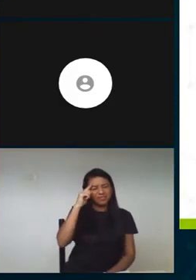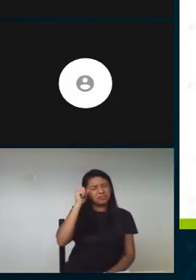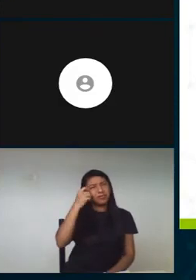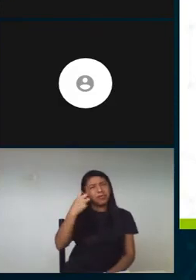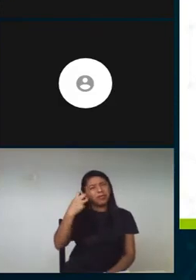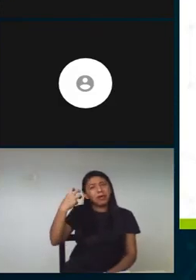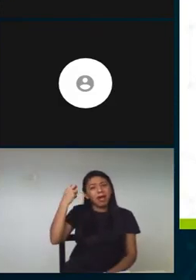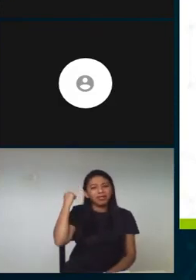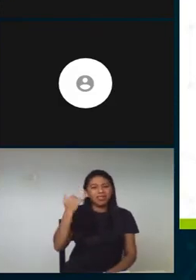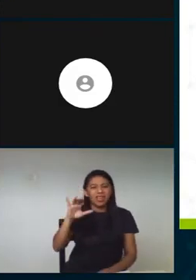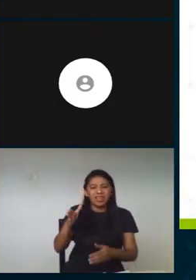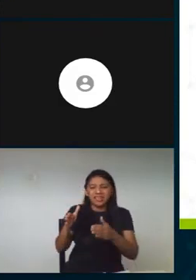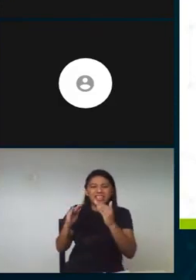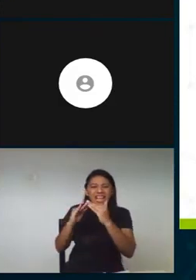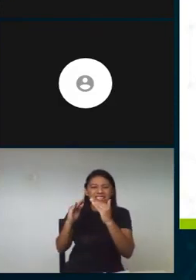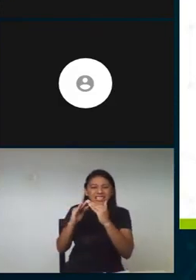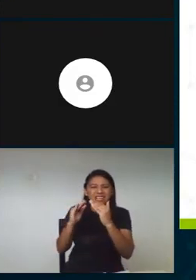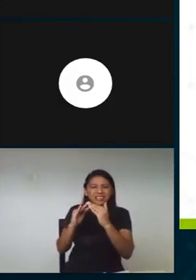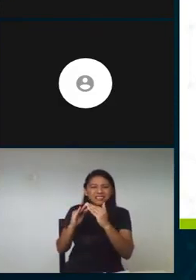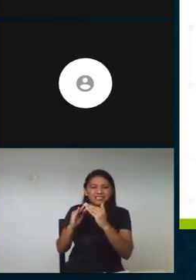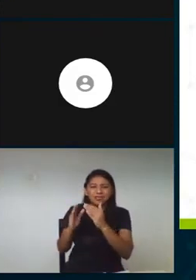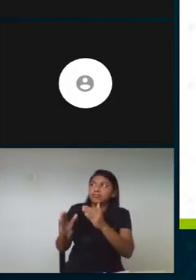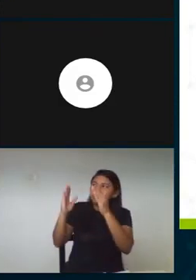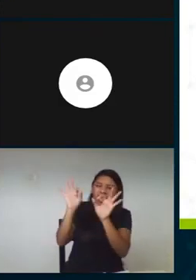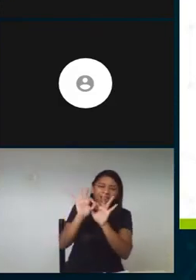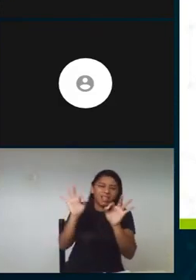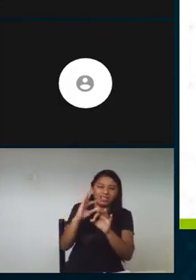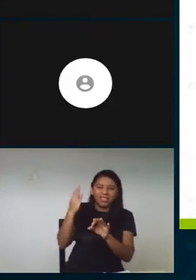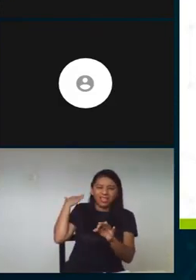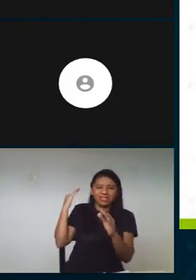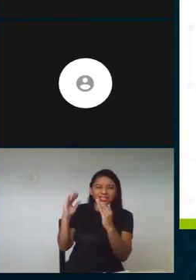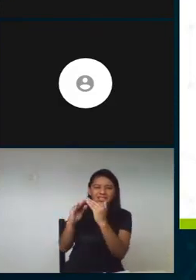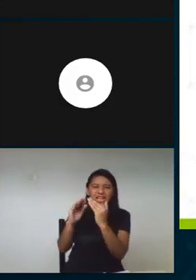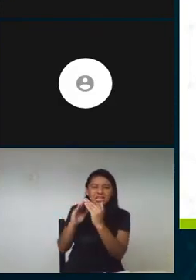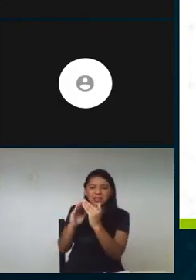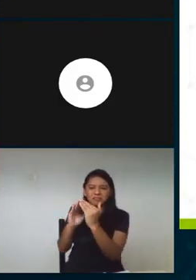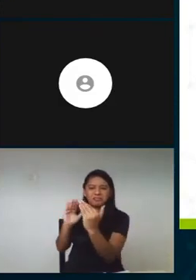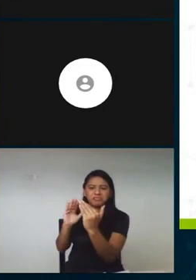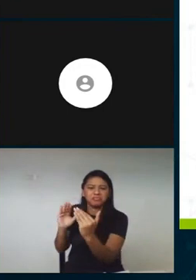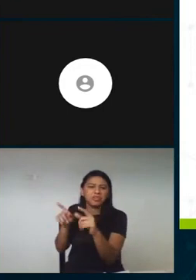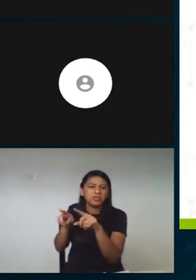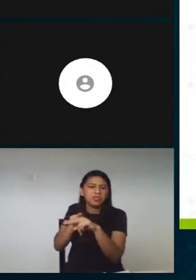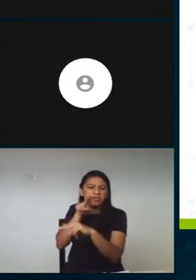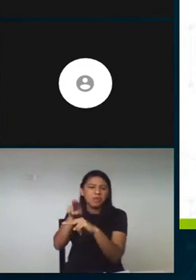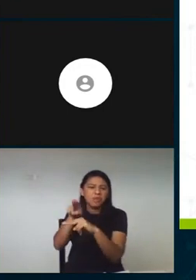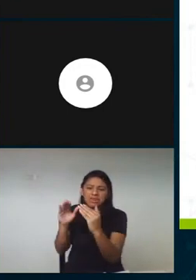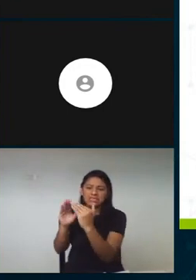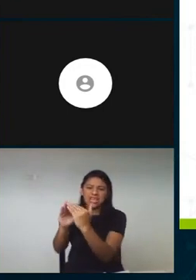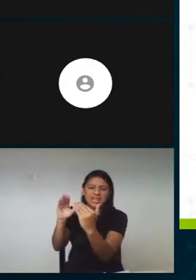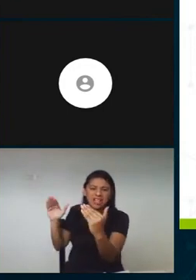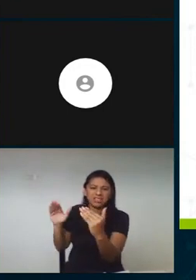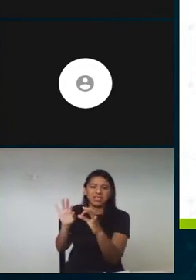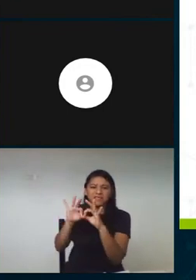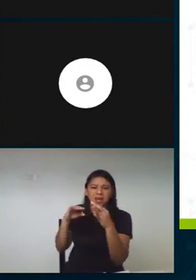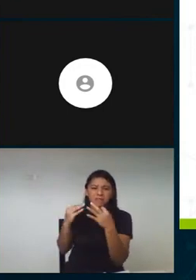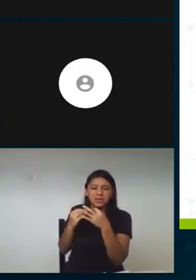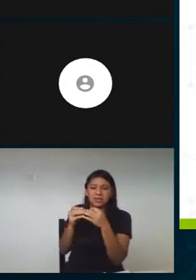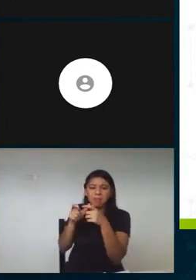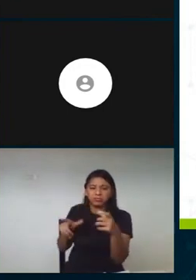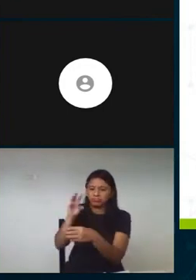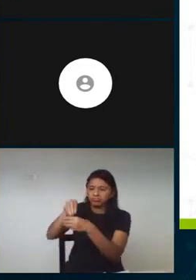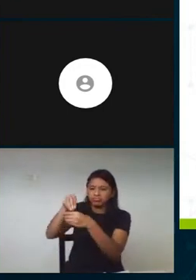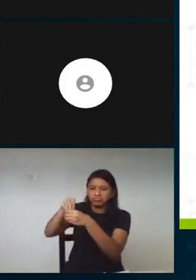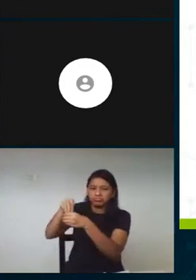forma vertical. ¿Cierto? Esto lo vemos viendo, estamos teniendo un crecimiento vertical en propiedad impresionante y a su